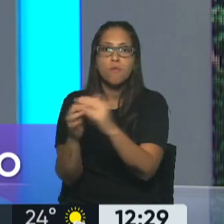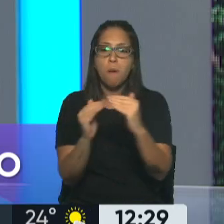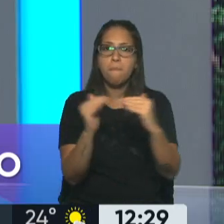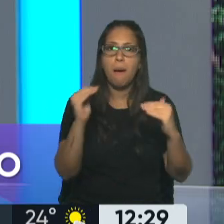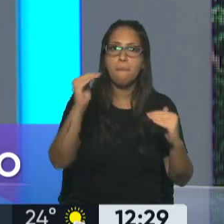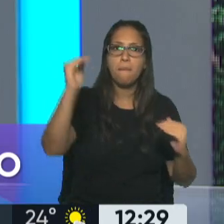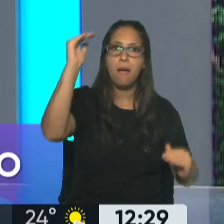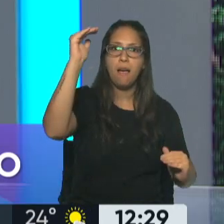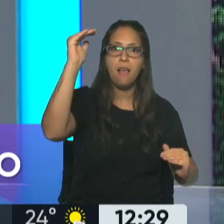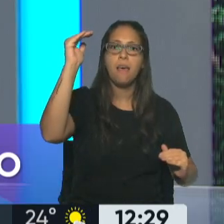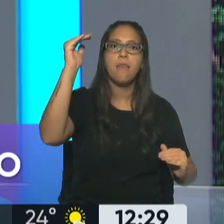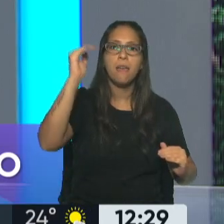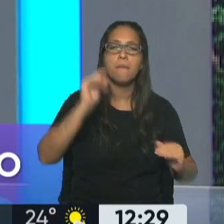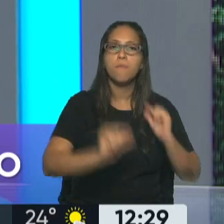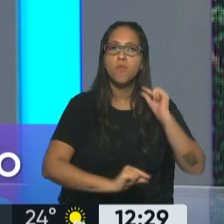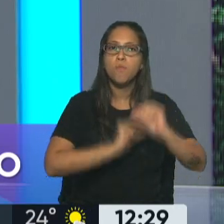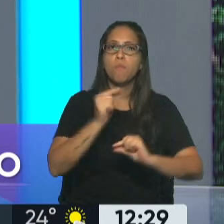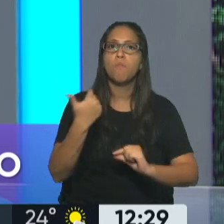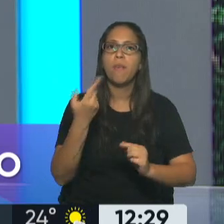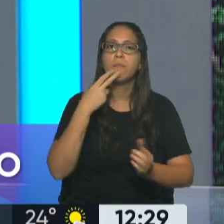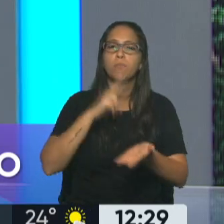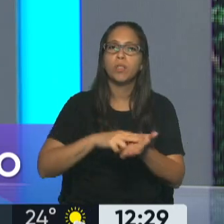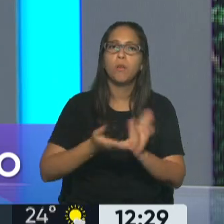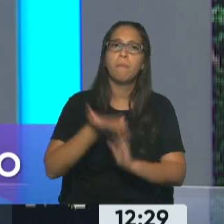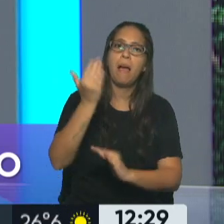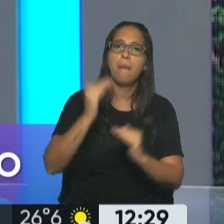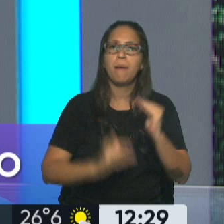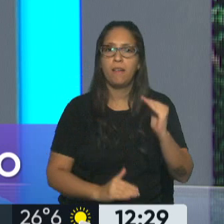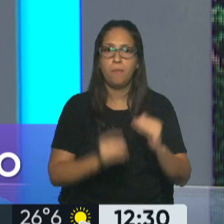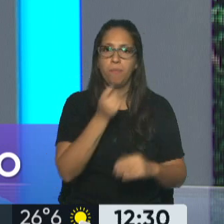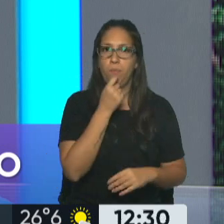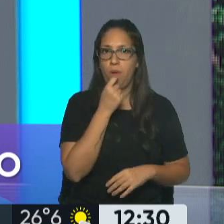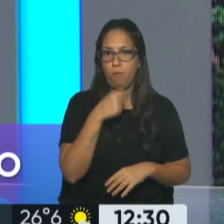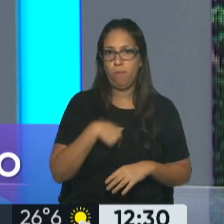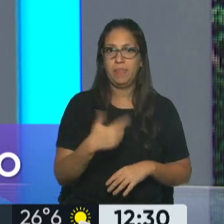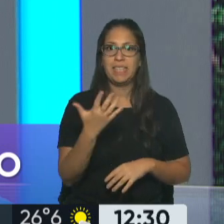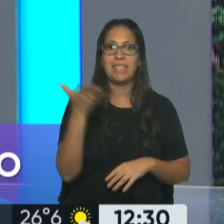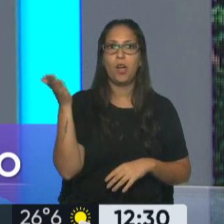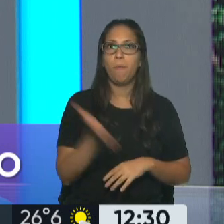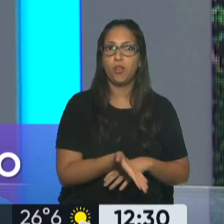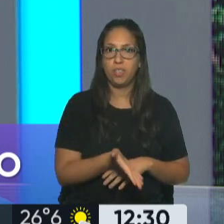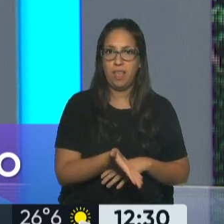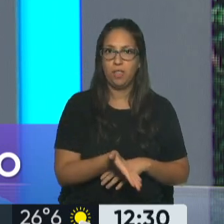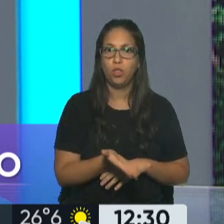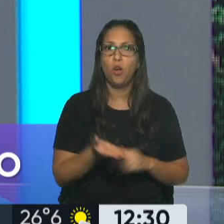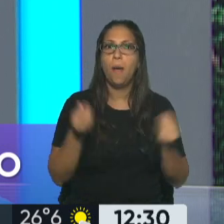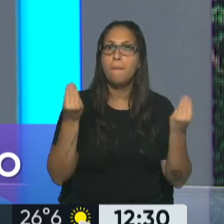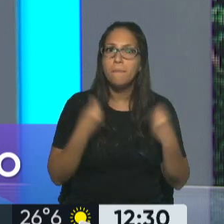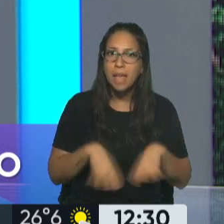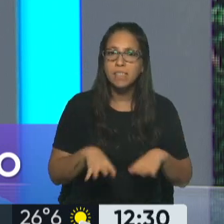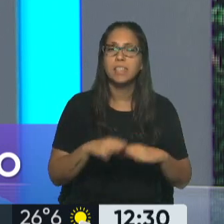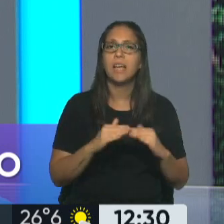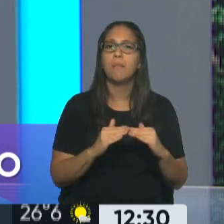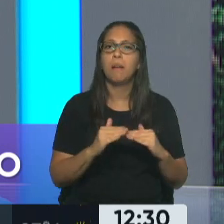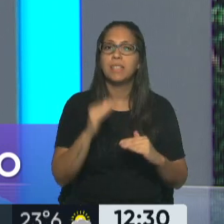es acentuar la progresividad y empezar a pagar desde el 5%, que es la alícuota inferior, y a medida que sube